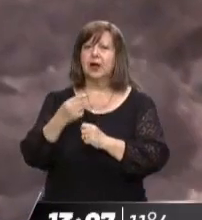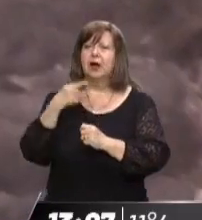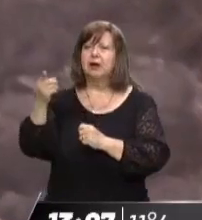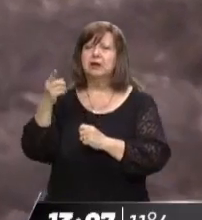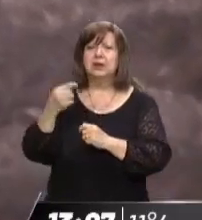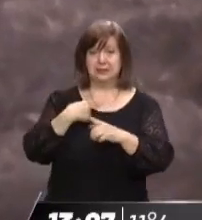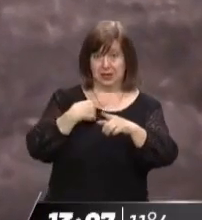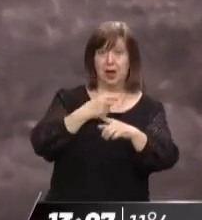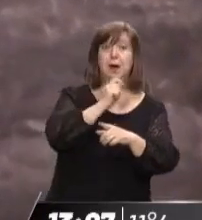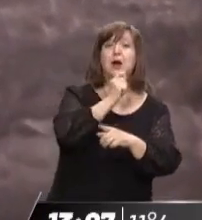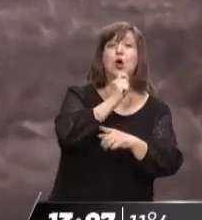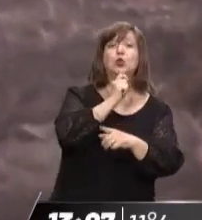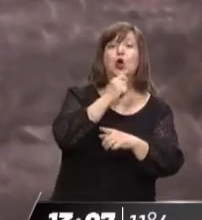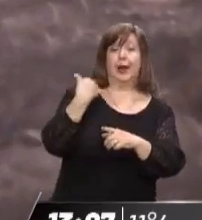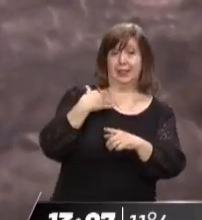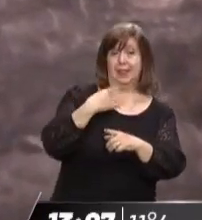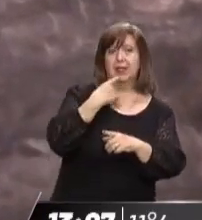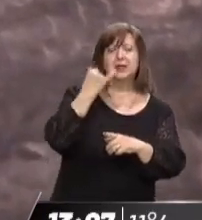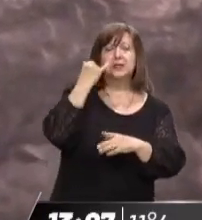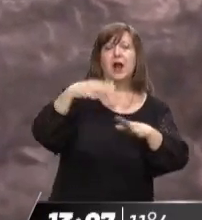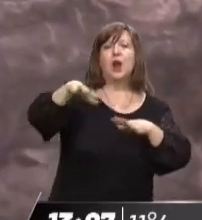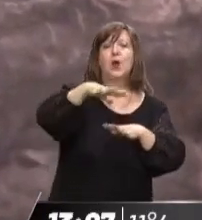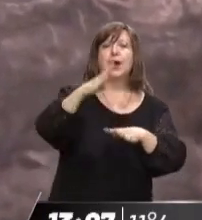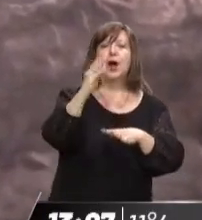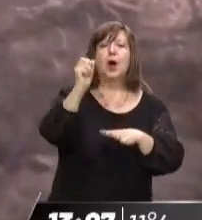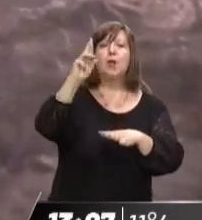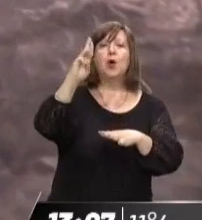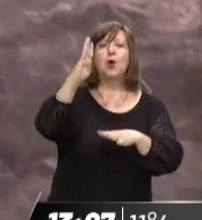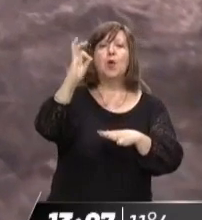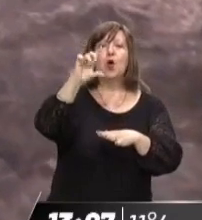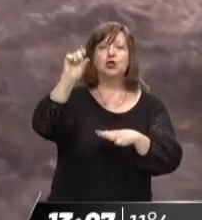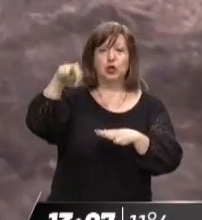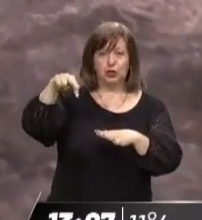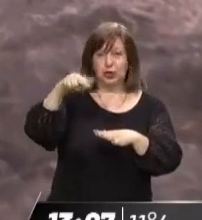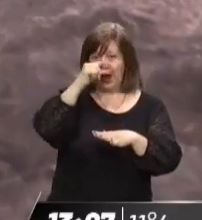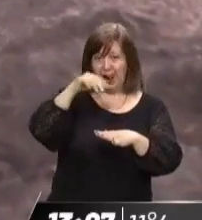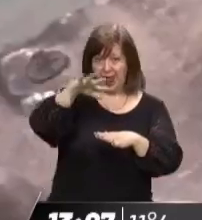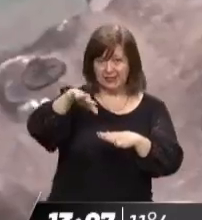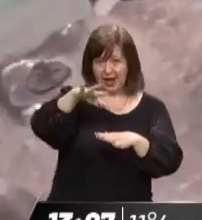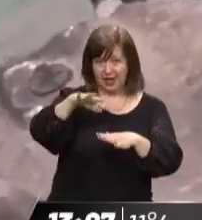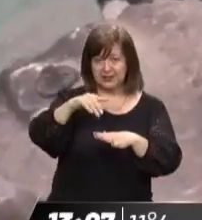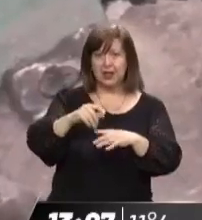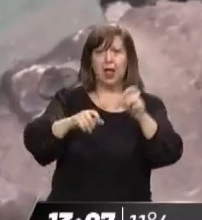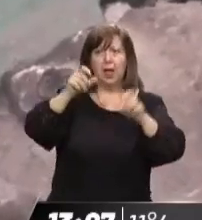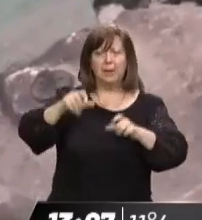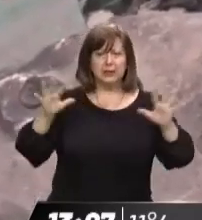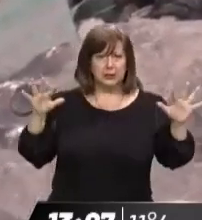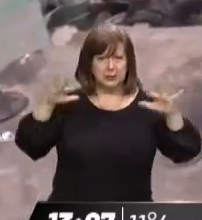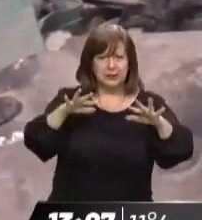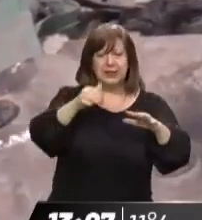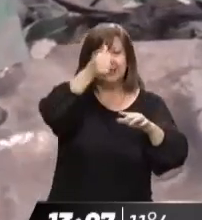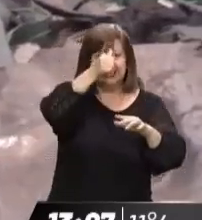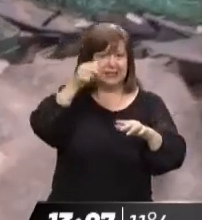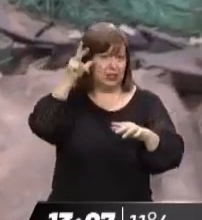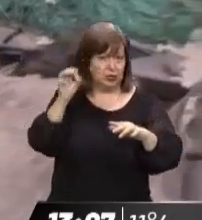El basural del Borbollón en Las Heras recibe gran parte de los residuos de Gran Mendoza. Es fuente de trabajo de 680 personas de la